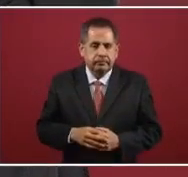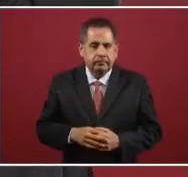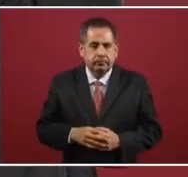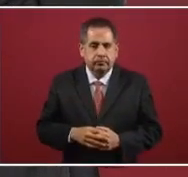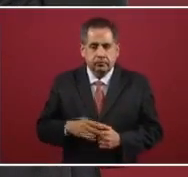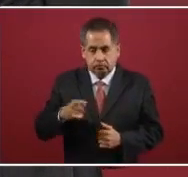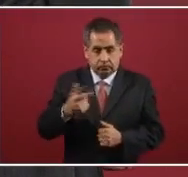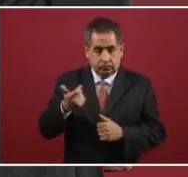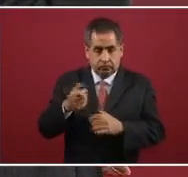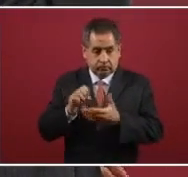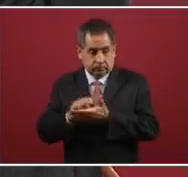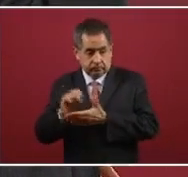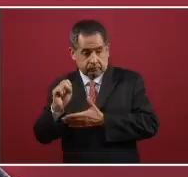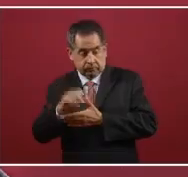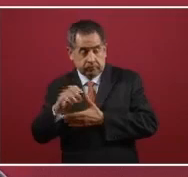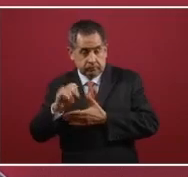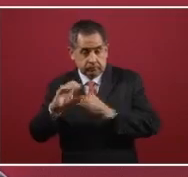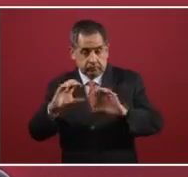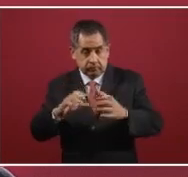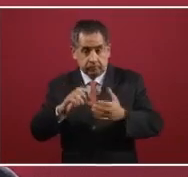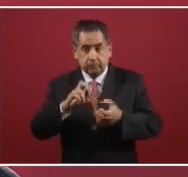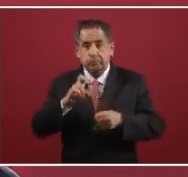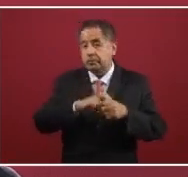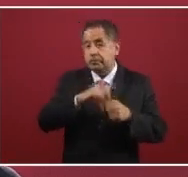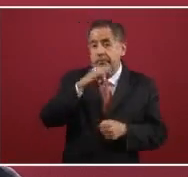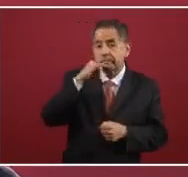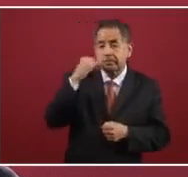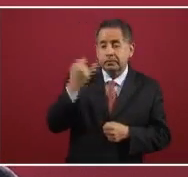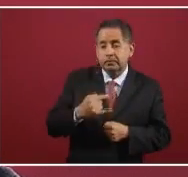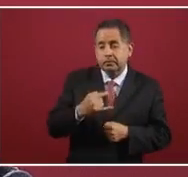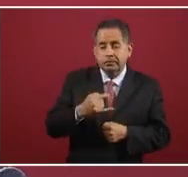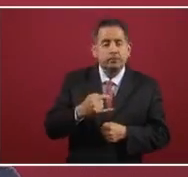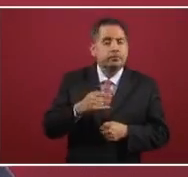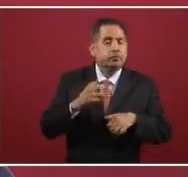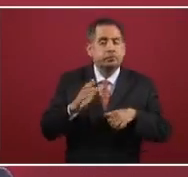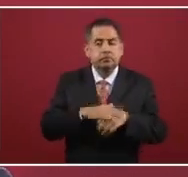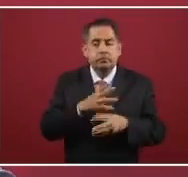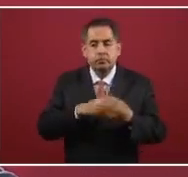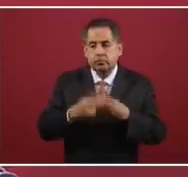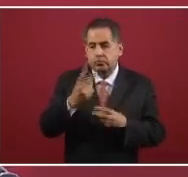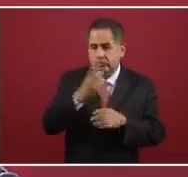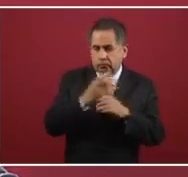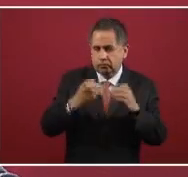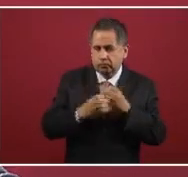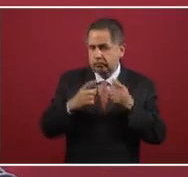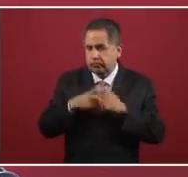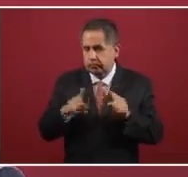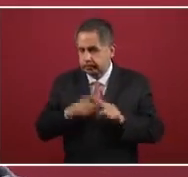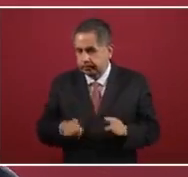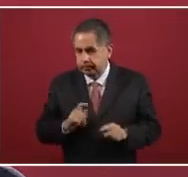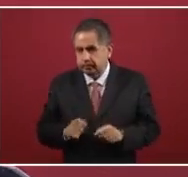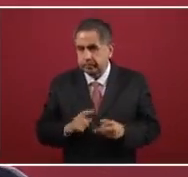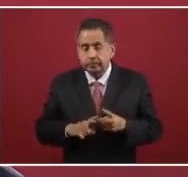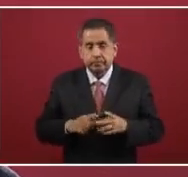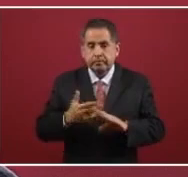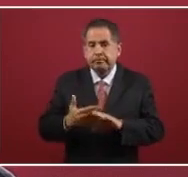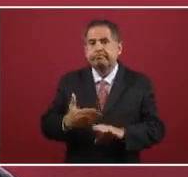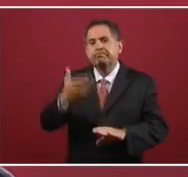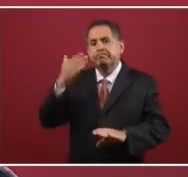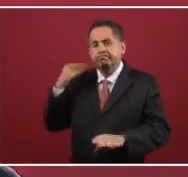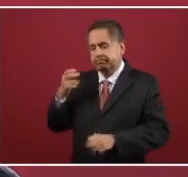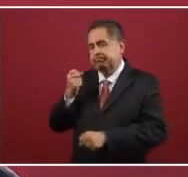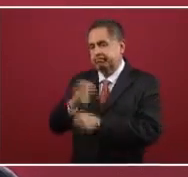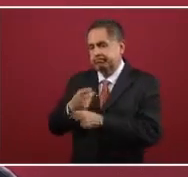Estos fondos en Chile son el resultado, yo diría, de 2 o 3 cosas diferentes. Una, que empezaron antes que